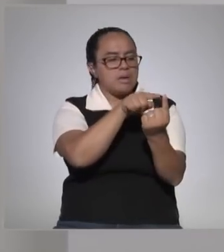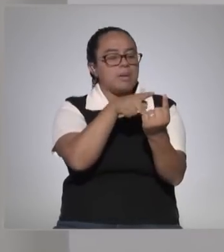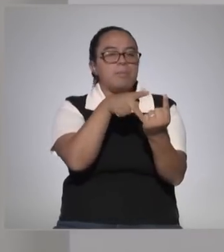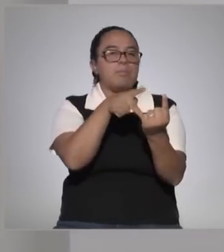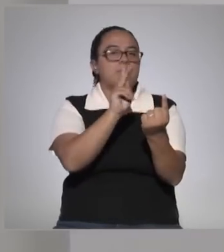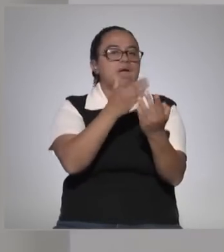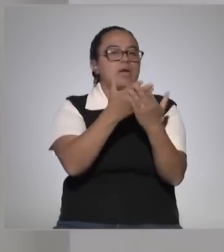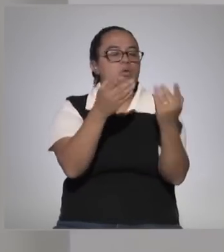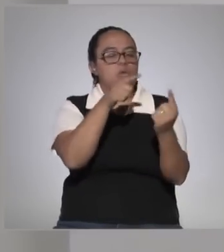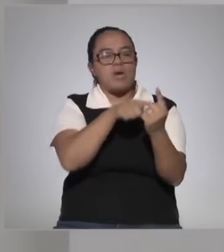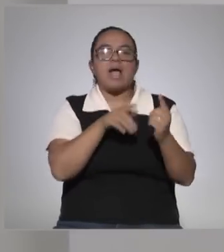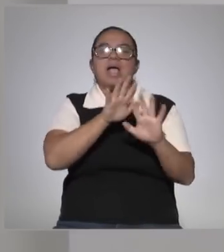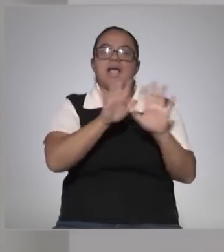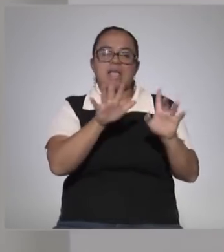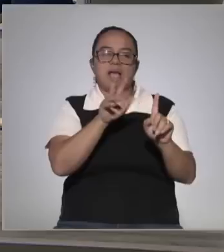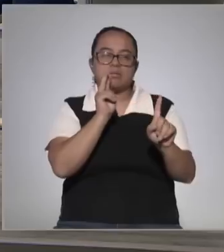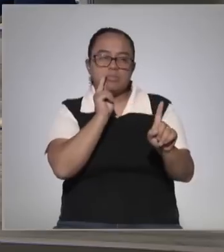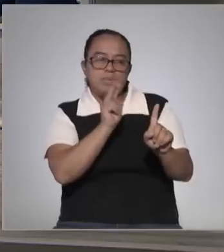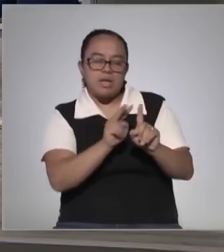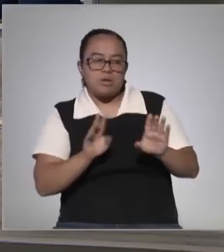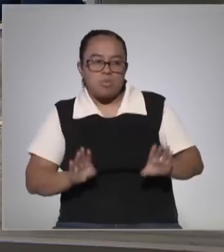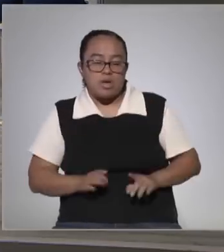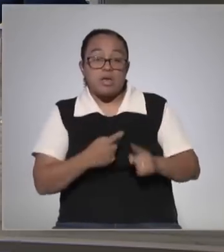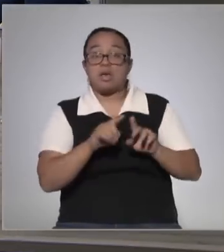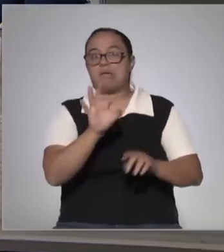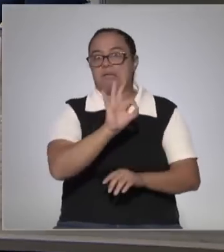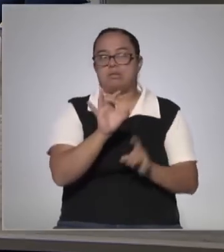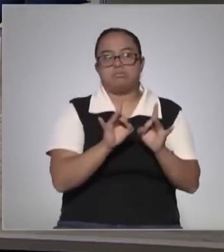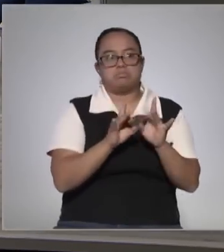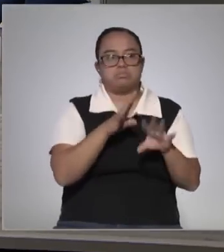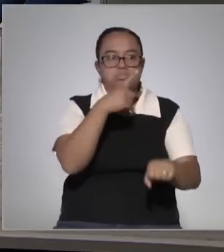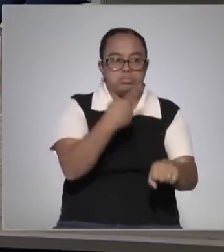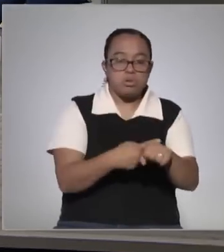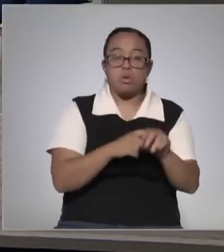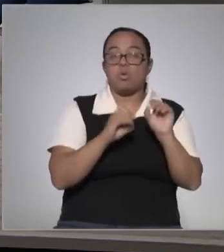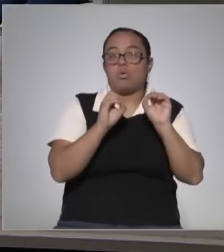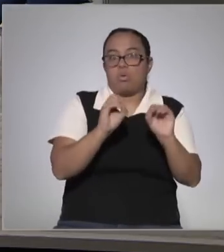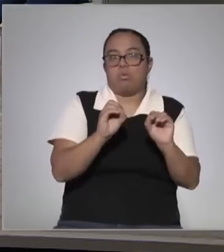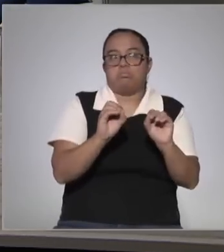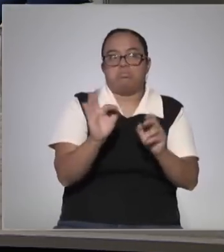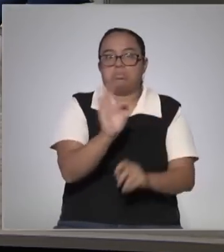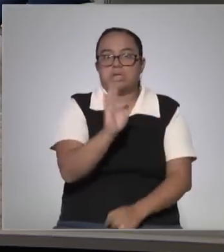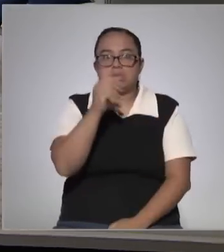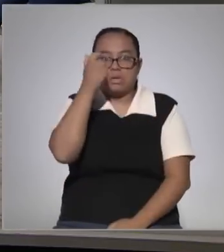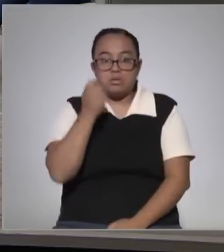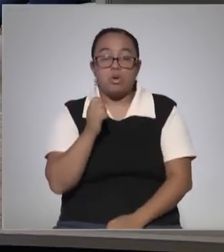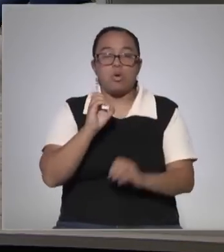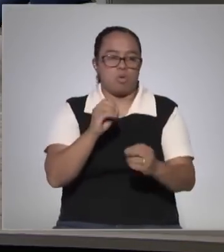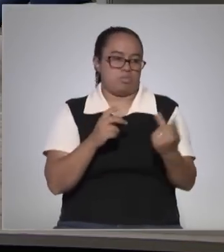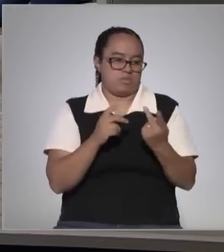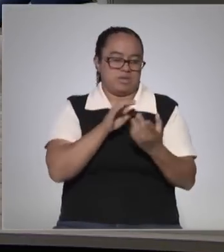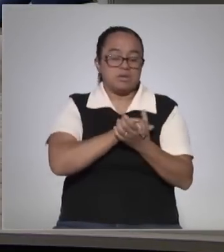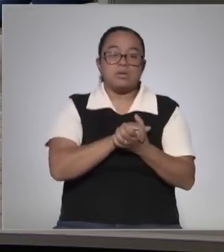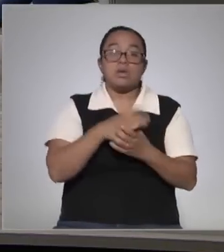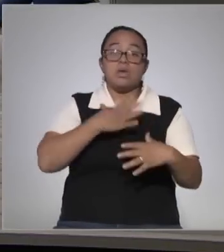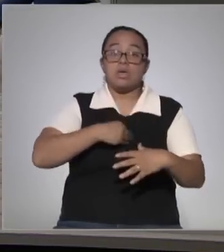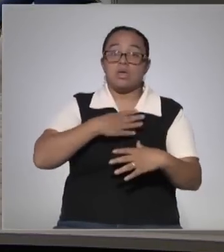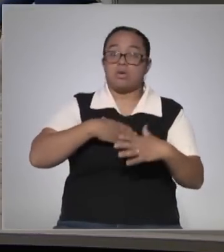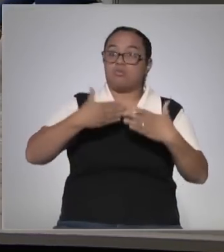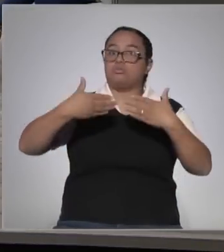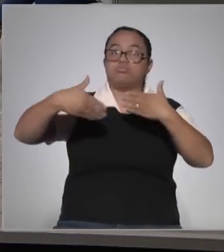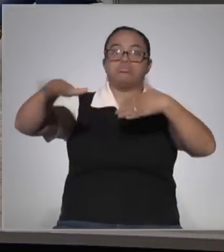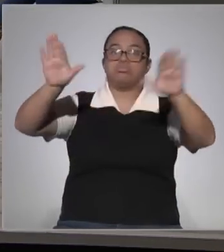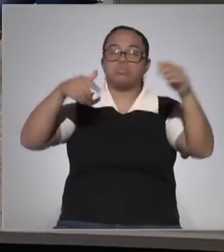nuestro alrededor. Si hay alguna enfermedad, si hay alguna jubilación, si los hijos ya se fueron de la casa, se llama nido